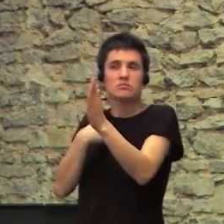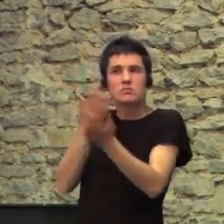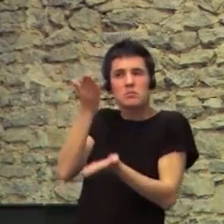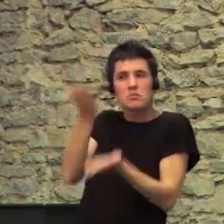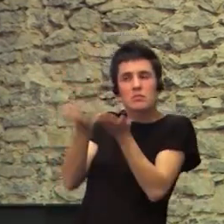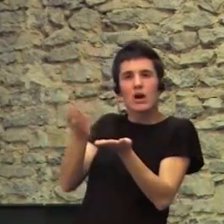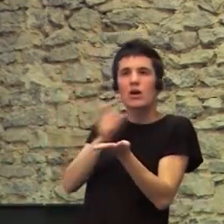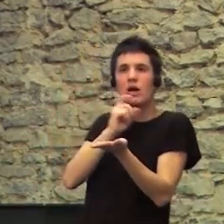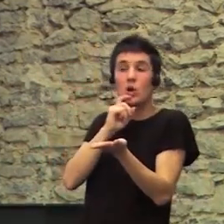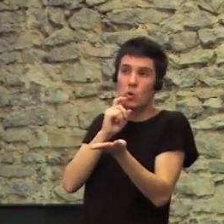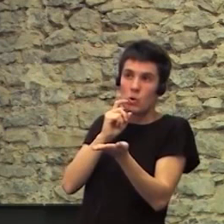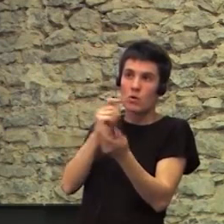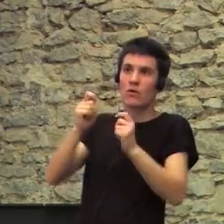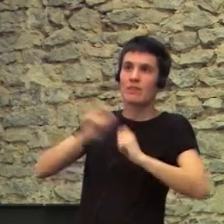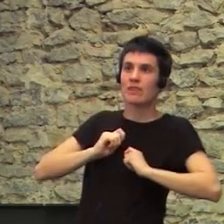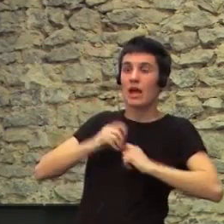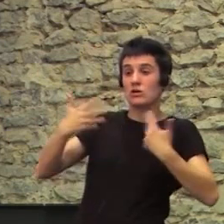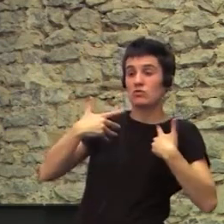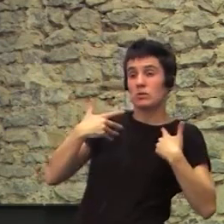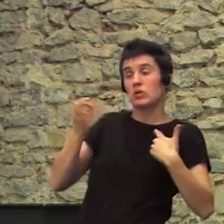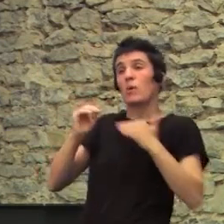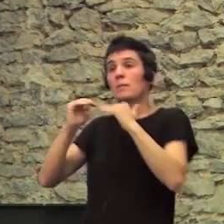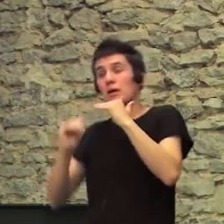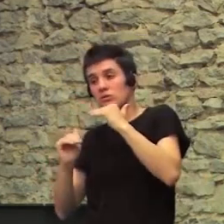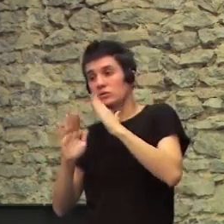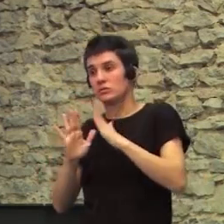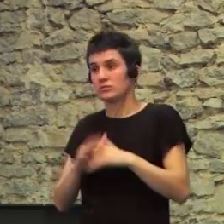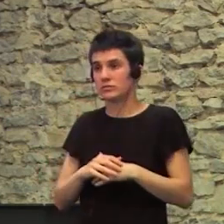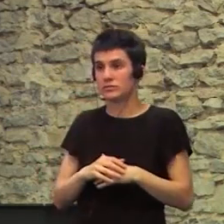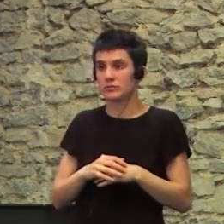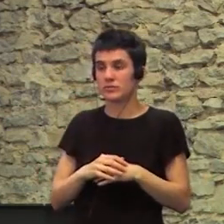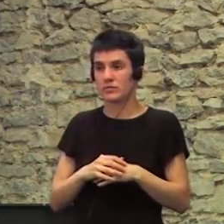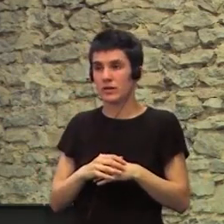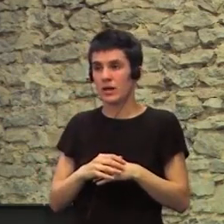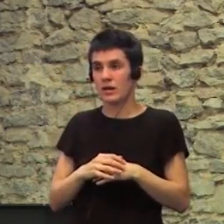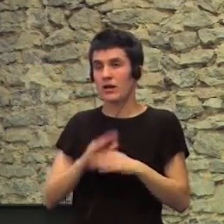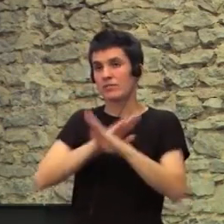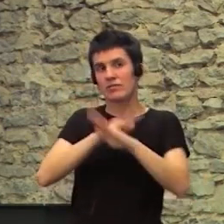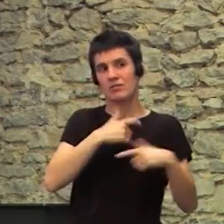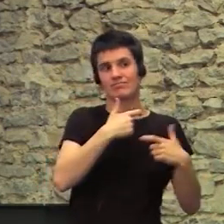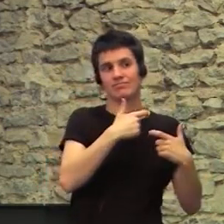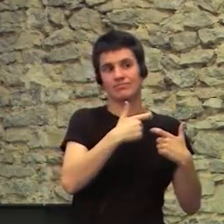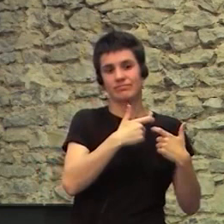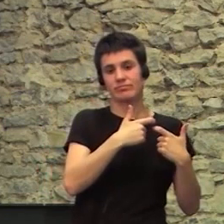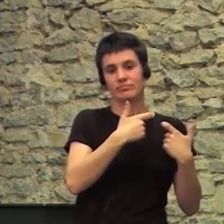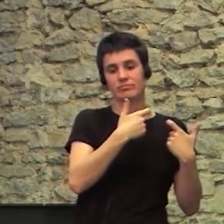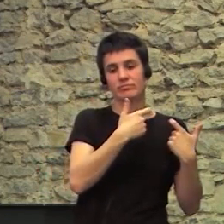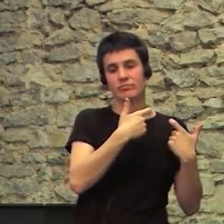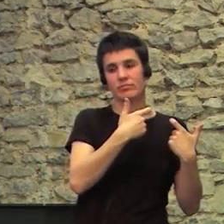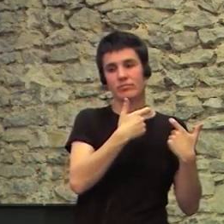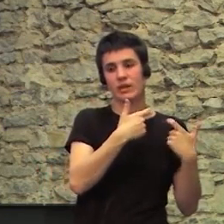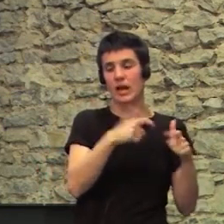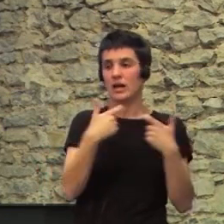ayudar con mujeres, por ejemplo, con SIA, que es muy parecido, con síndrome de sensibilidad a los andrógenos. Esas categorías se crean con el compartir,